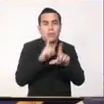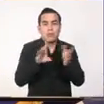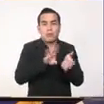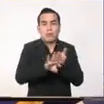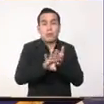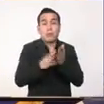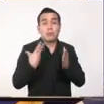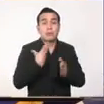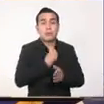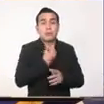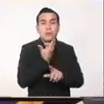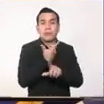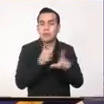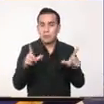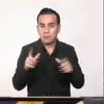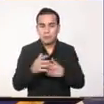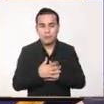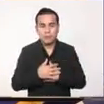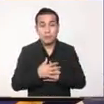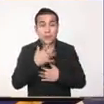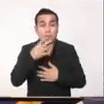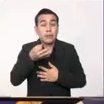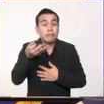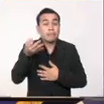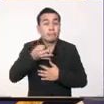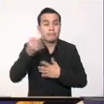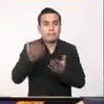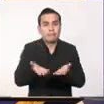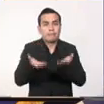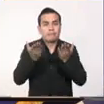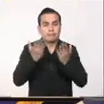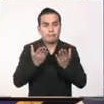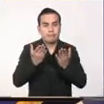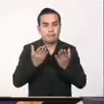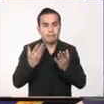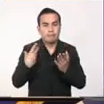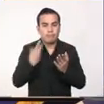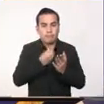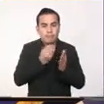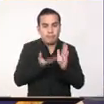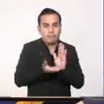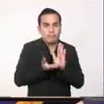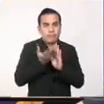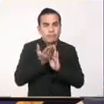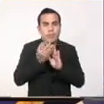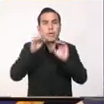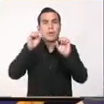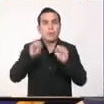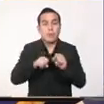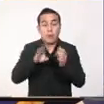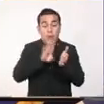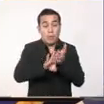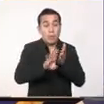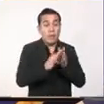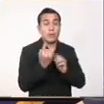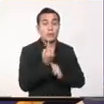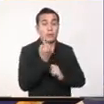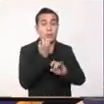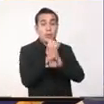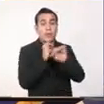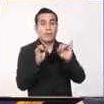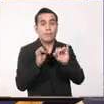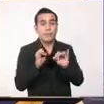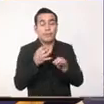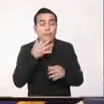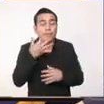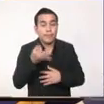nuestra comida. Y necesitamos que nos ayuden a que nosotros nos desarrollemos y que podamos comprar nuestra comida o producirla